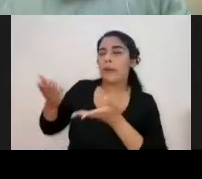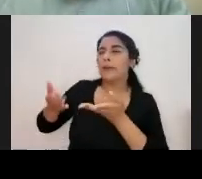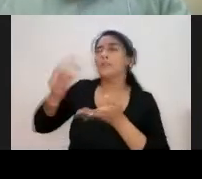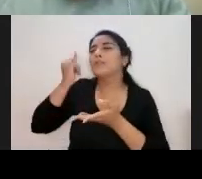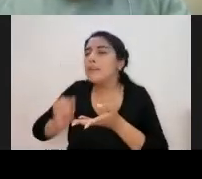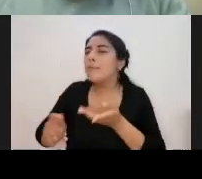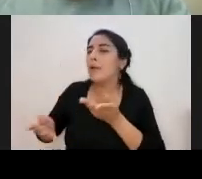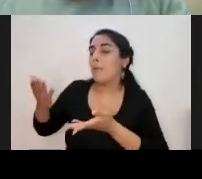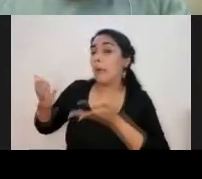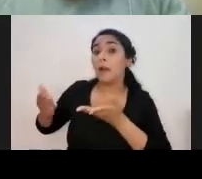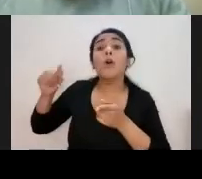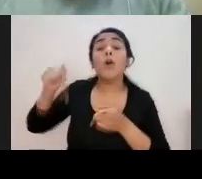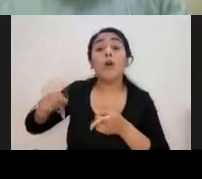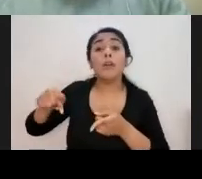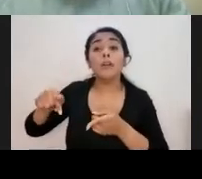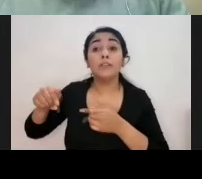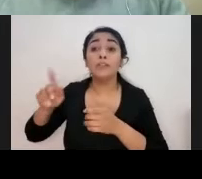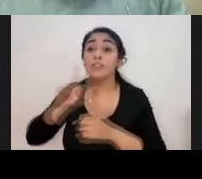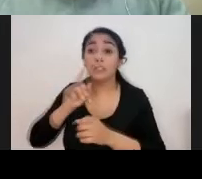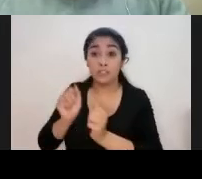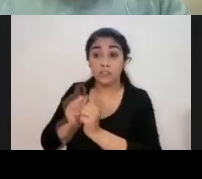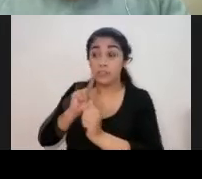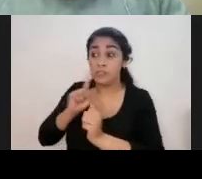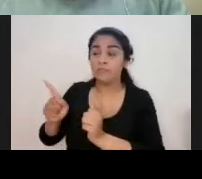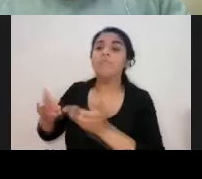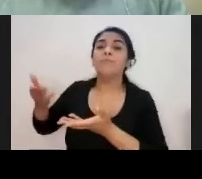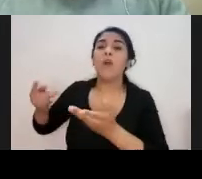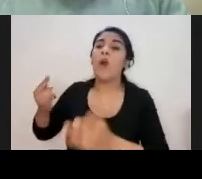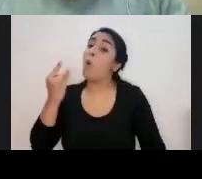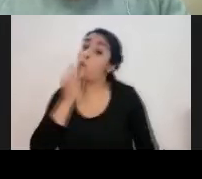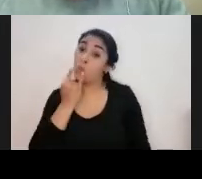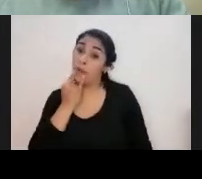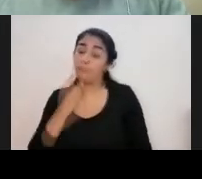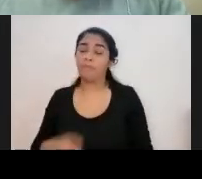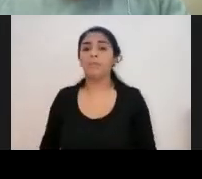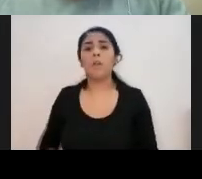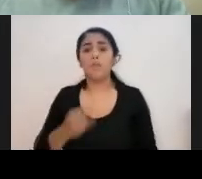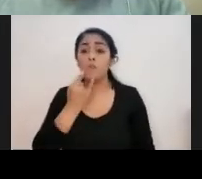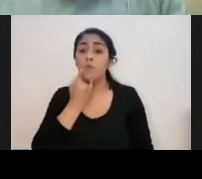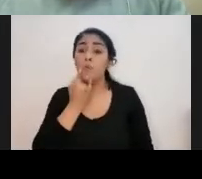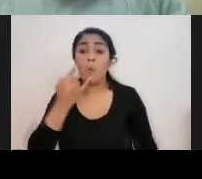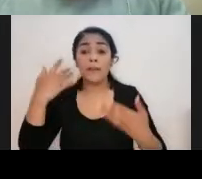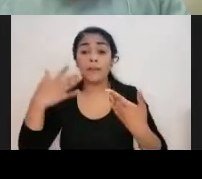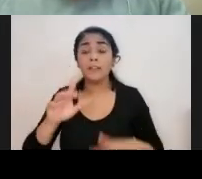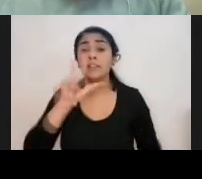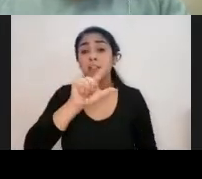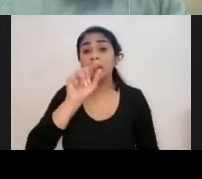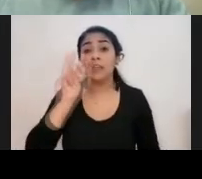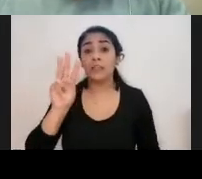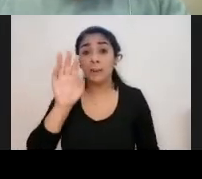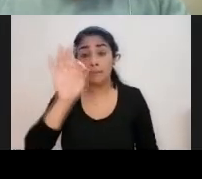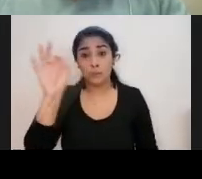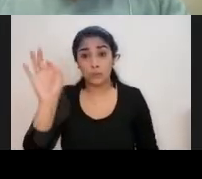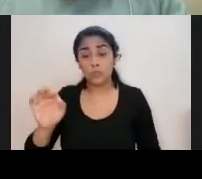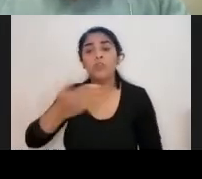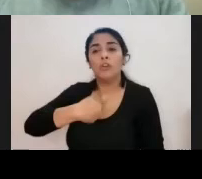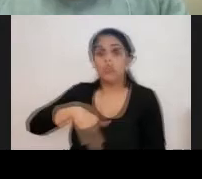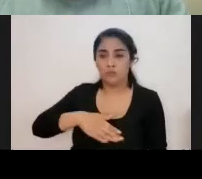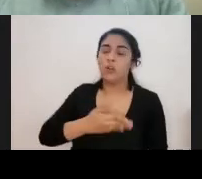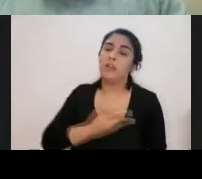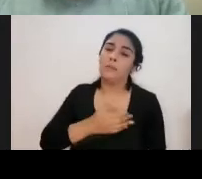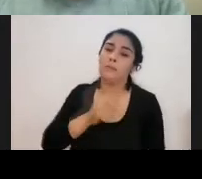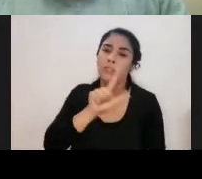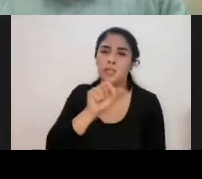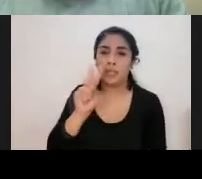con Uruguay. Uruguay se pueden alcanzar el 73%, ¿cierto? Y nosotros llevamos el 72%. Sin embargo, Uruguay